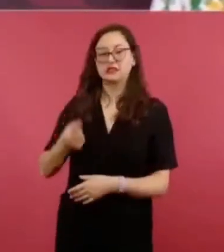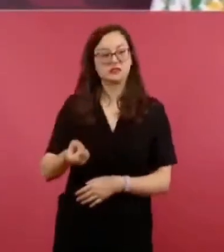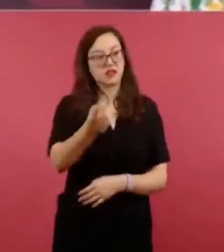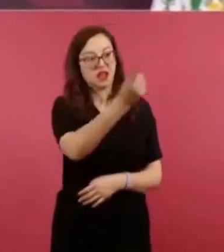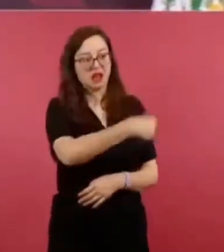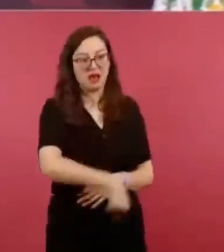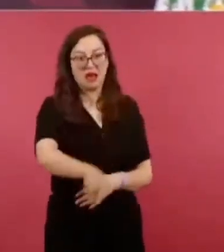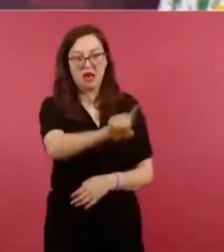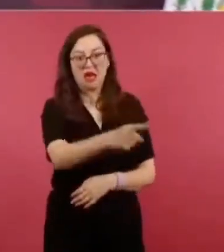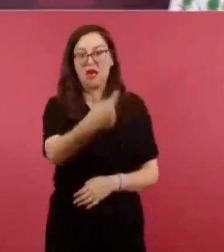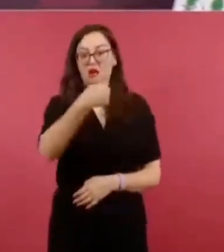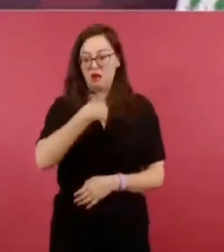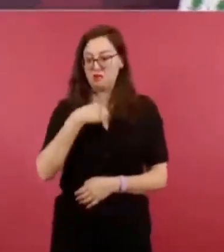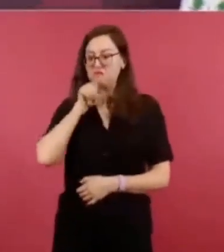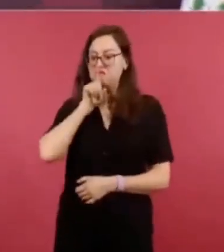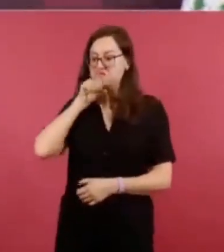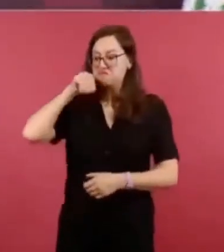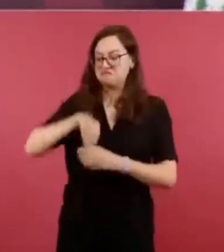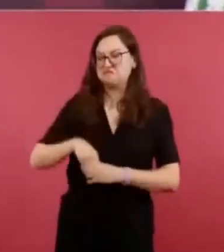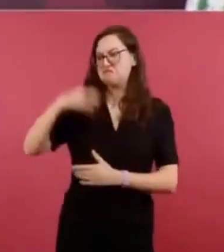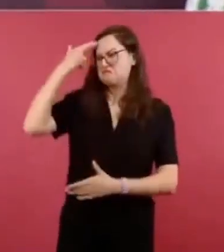causados a mi persona,